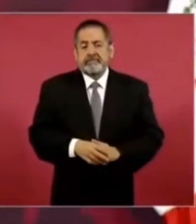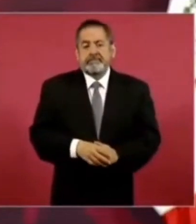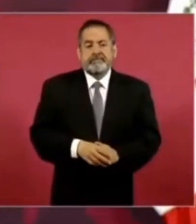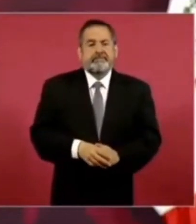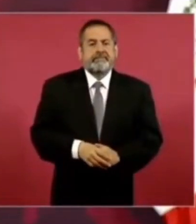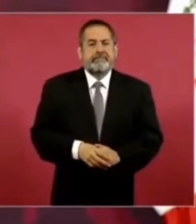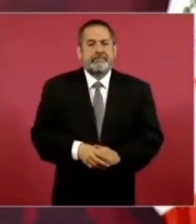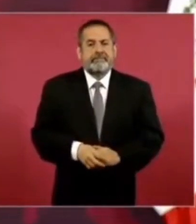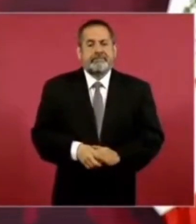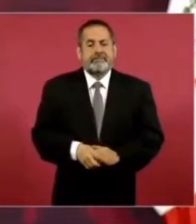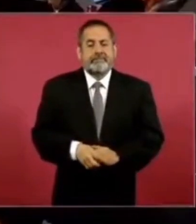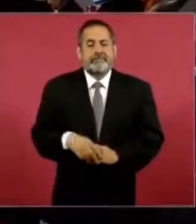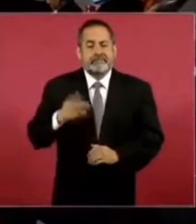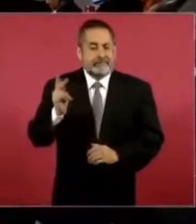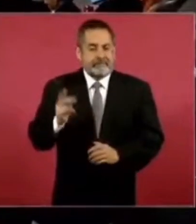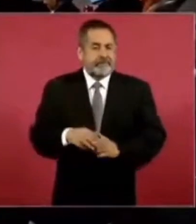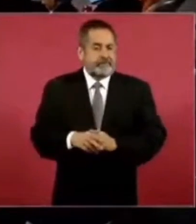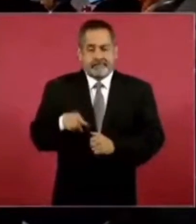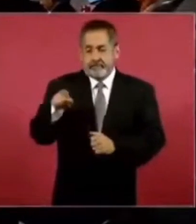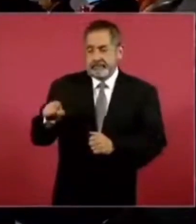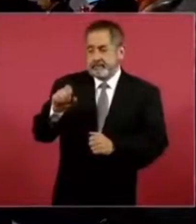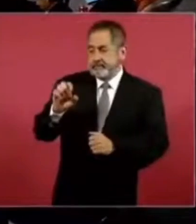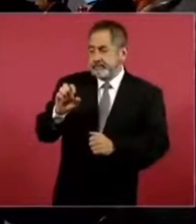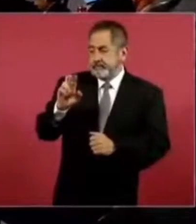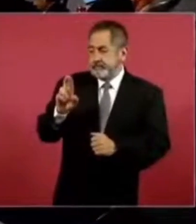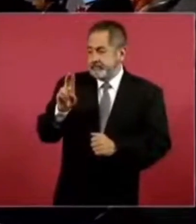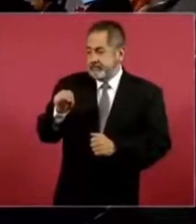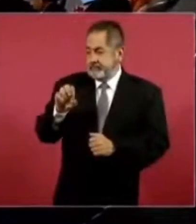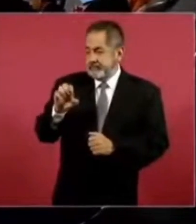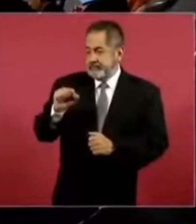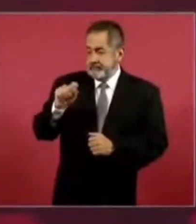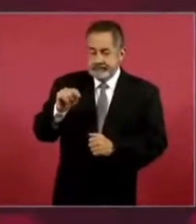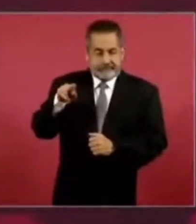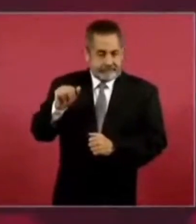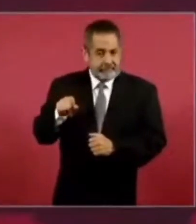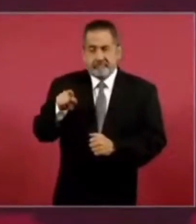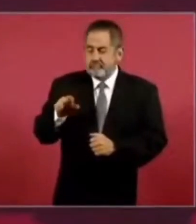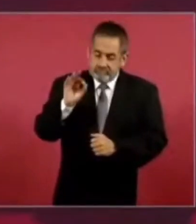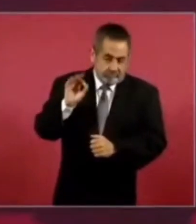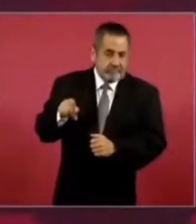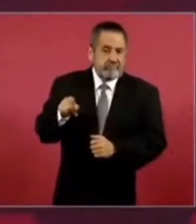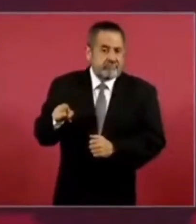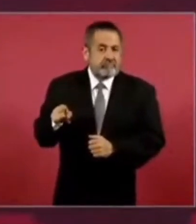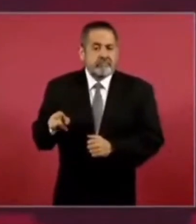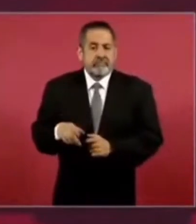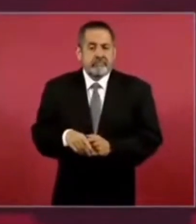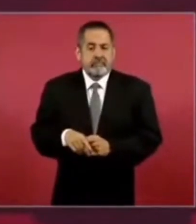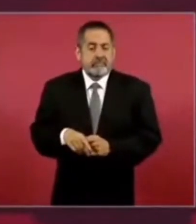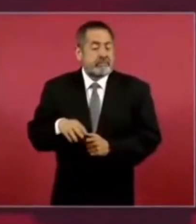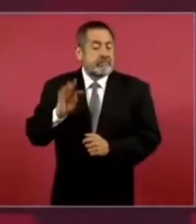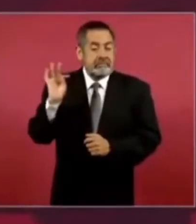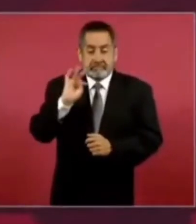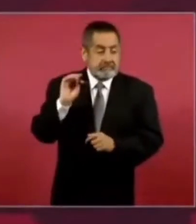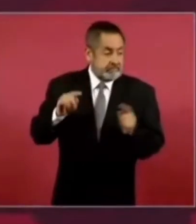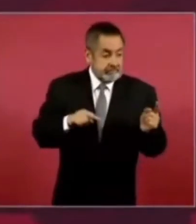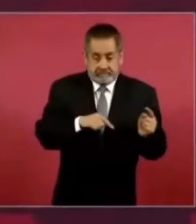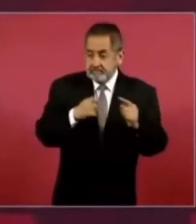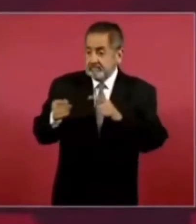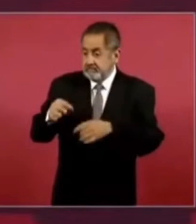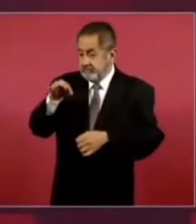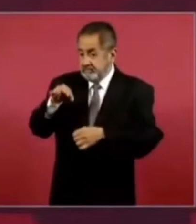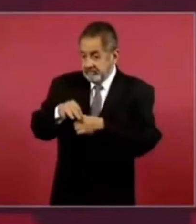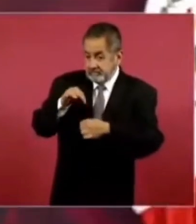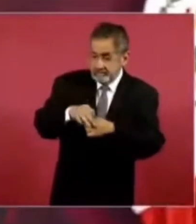quieren Pero Ernestina si no la aceptan aquí